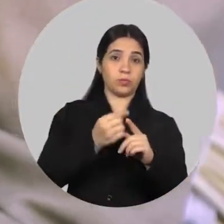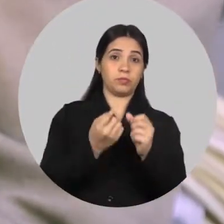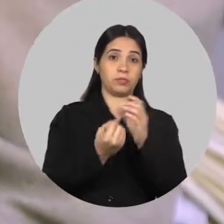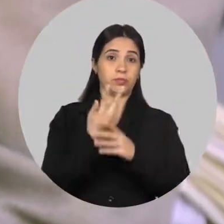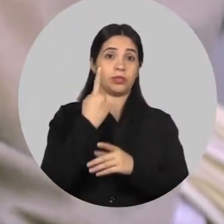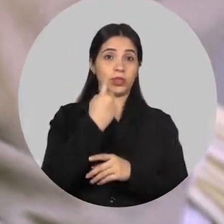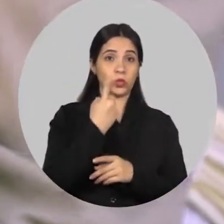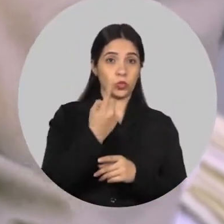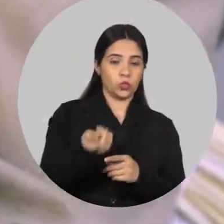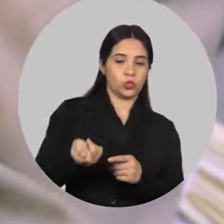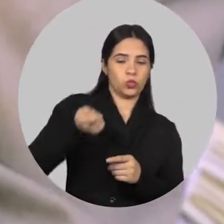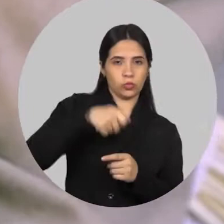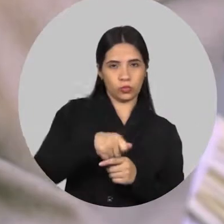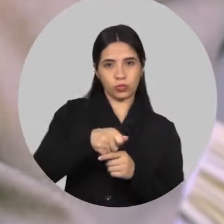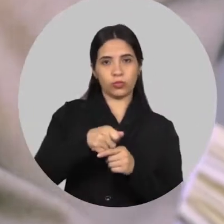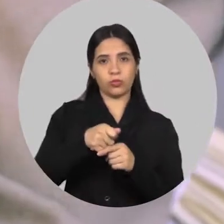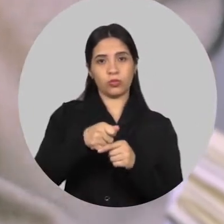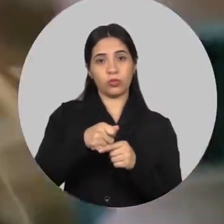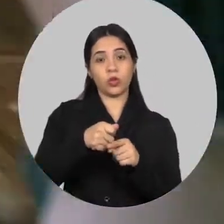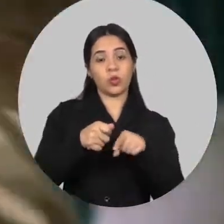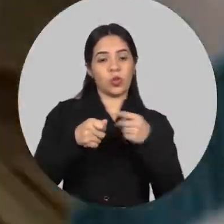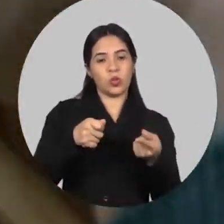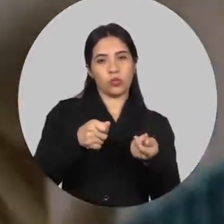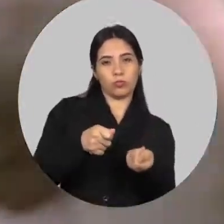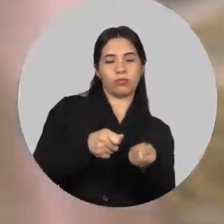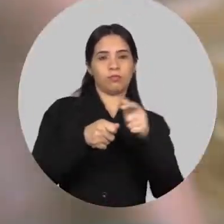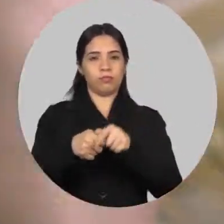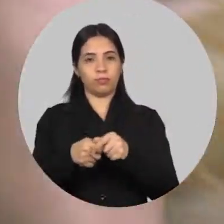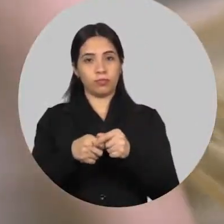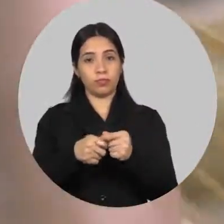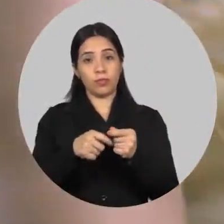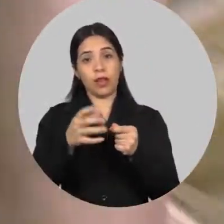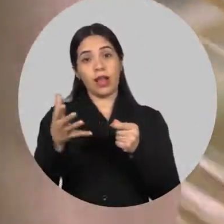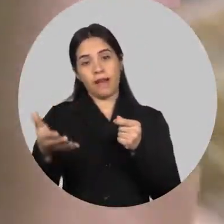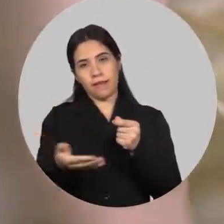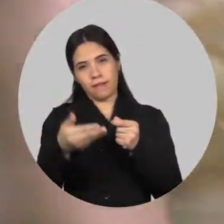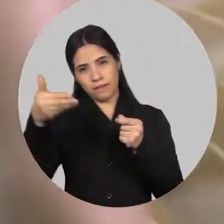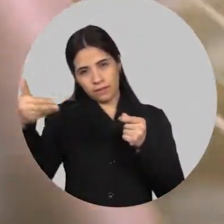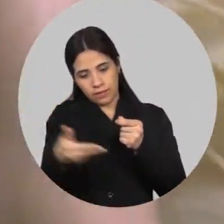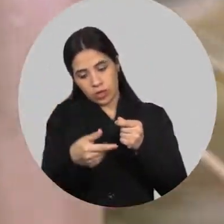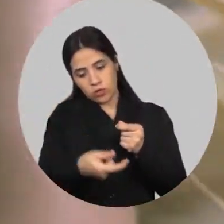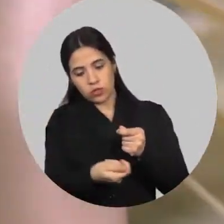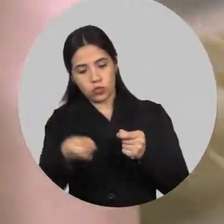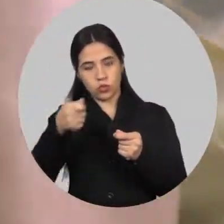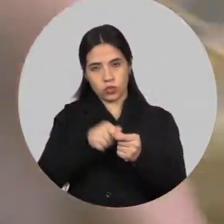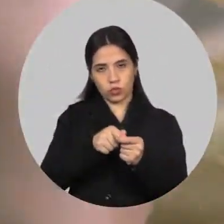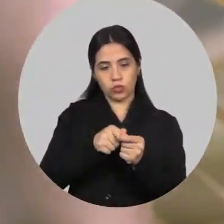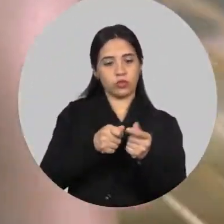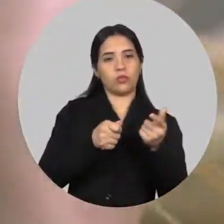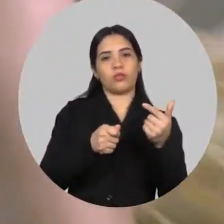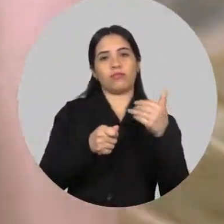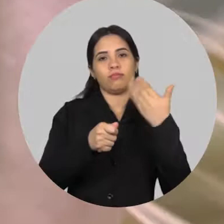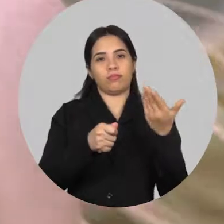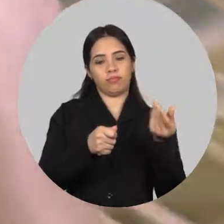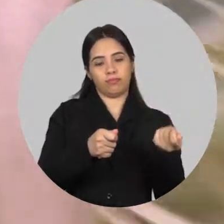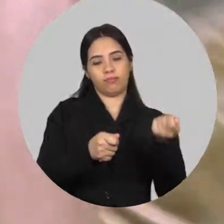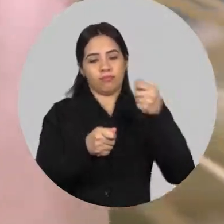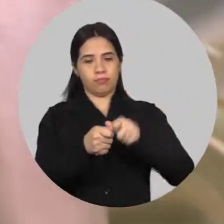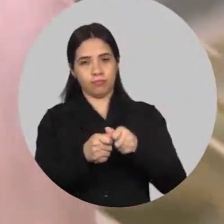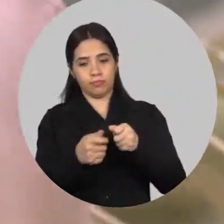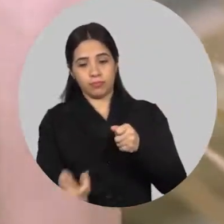tramar. Uno insertando con el otro. Agarramos uno de abajo, uno de arriba y